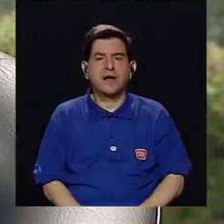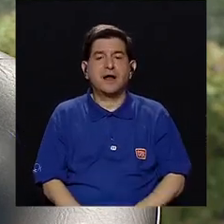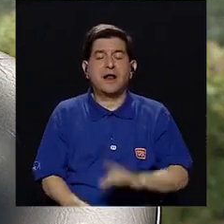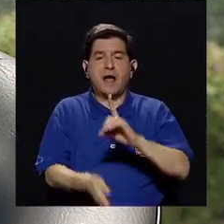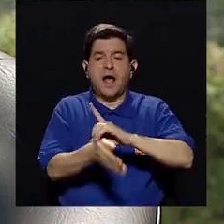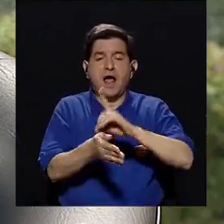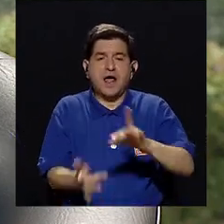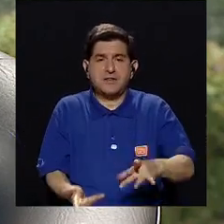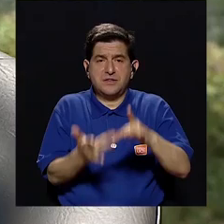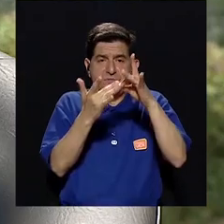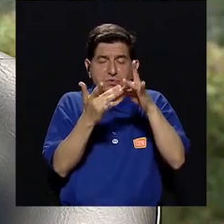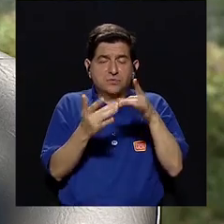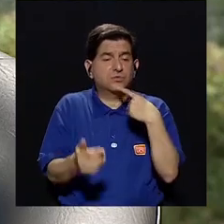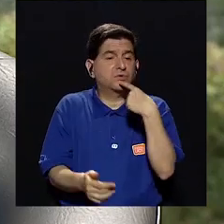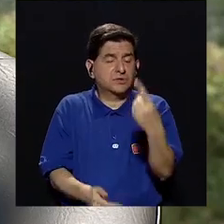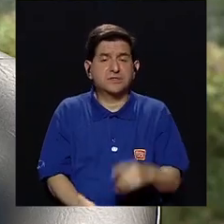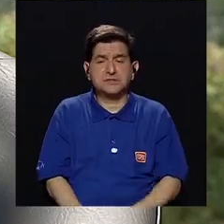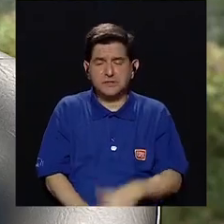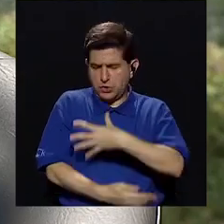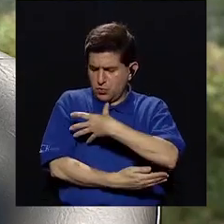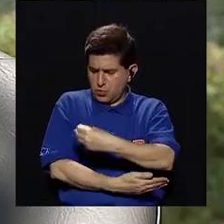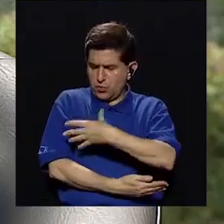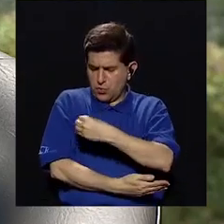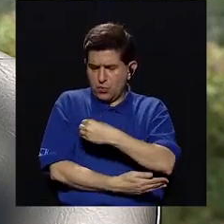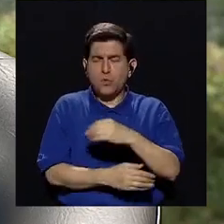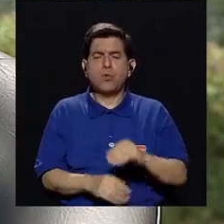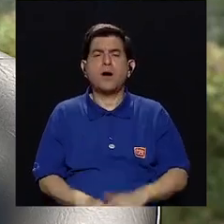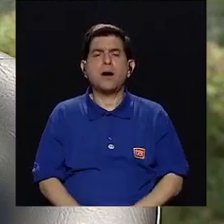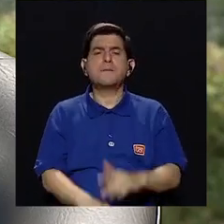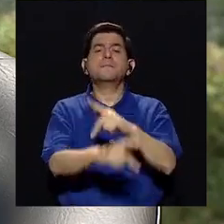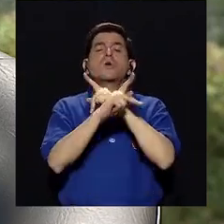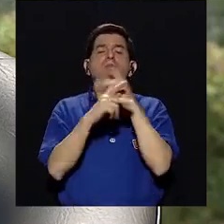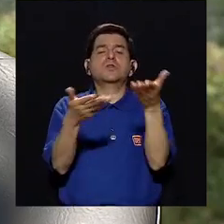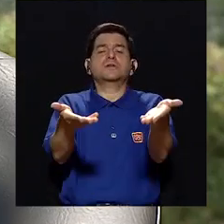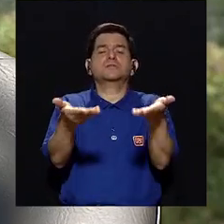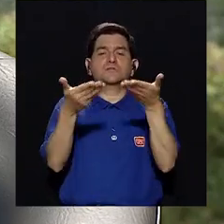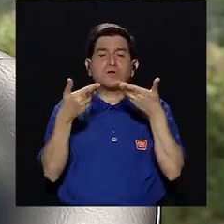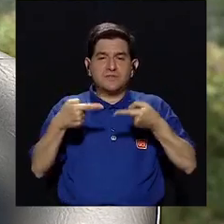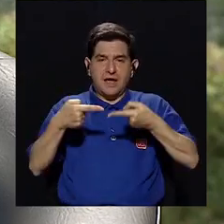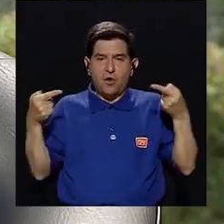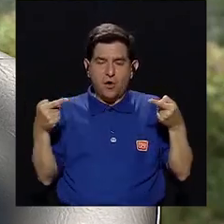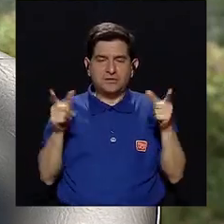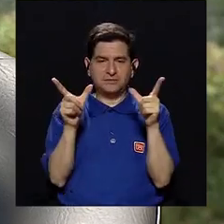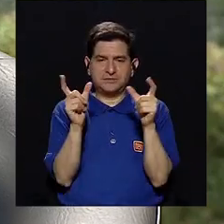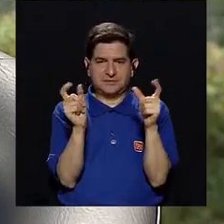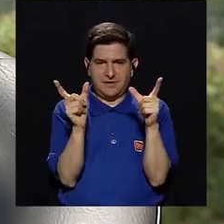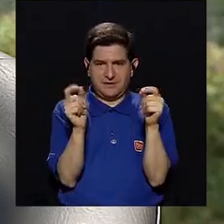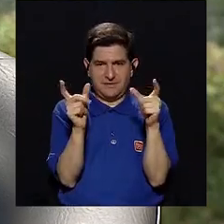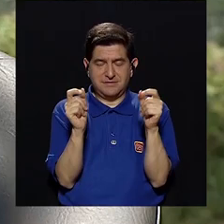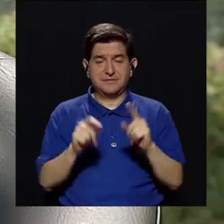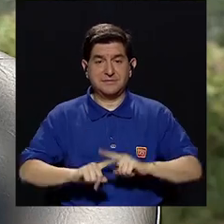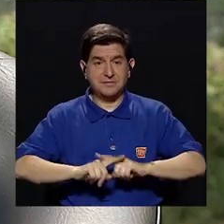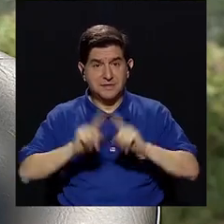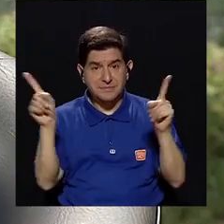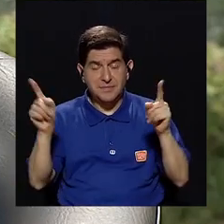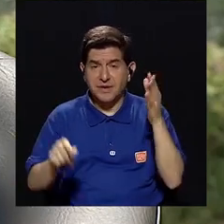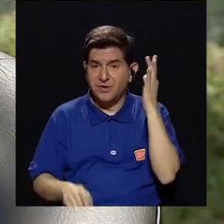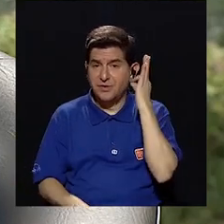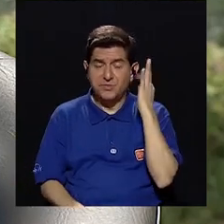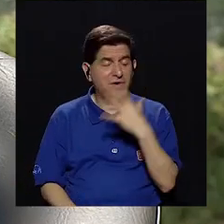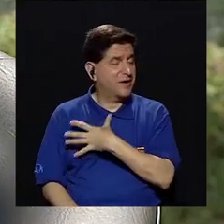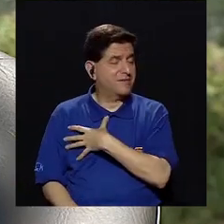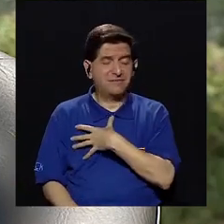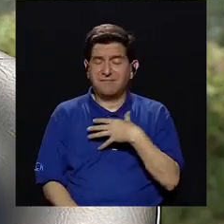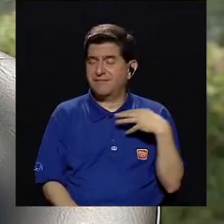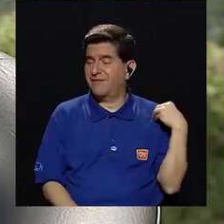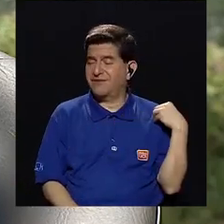especialistas han dicho que el dar de mamar es un factor protector contra el cáncer de mama pero hay mujeres que